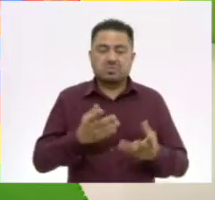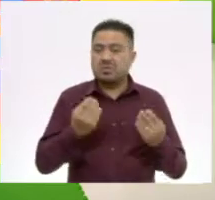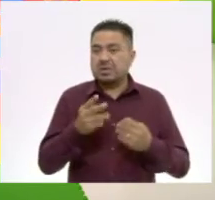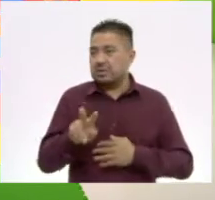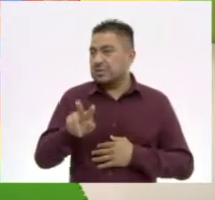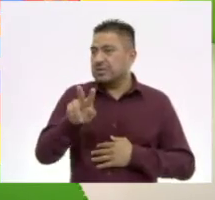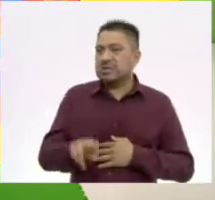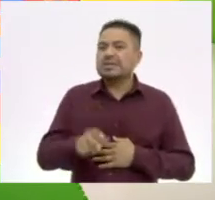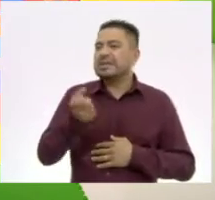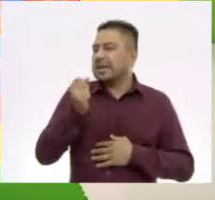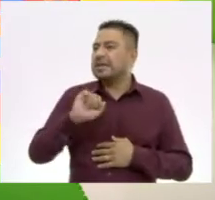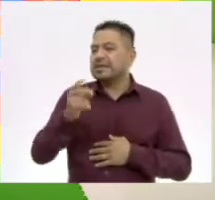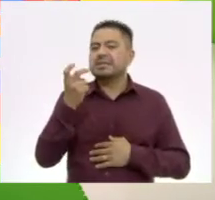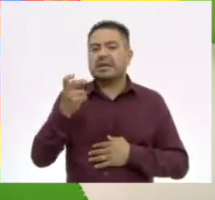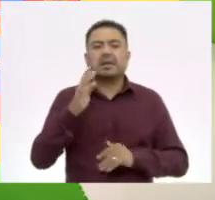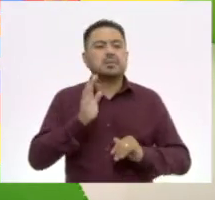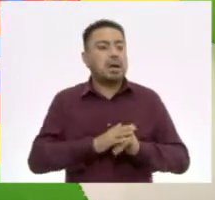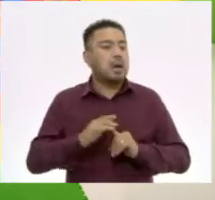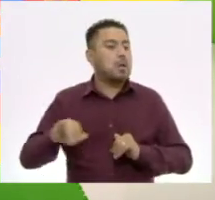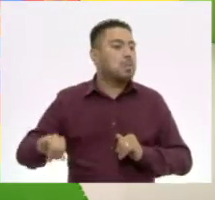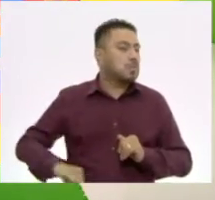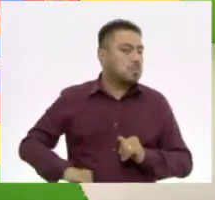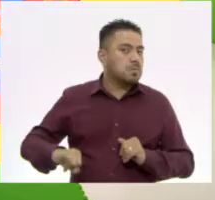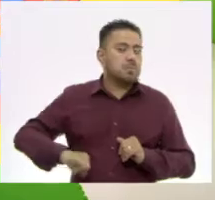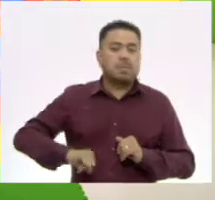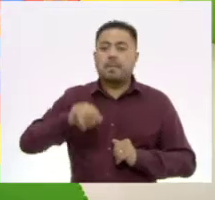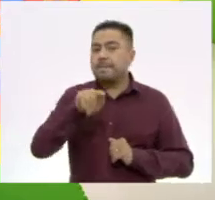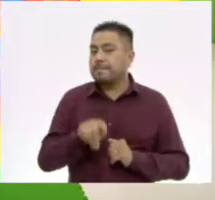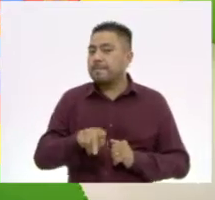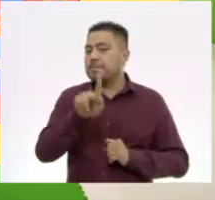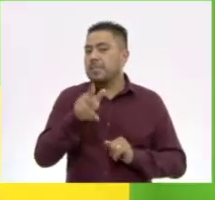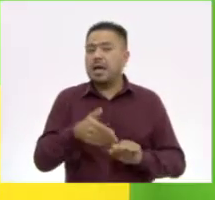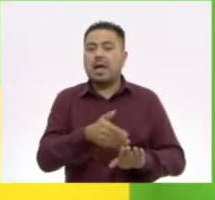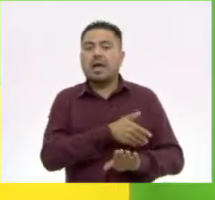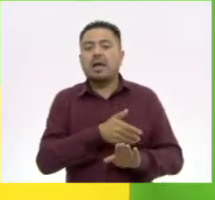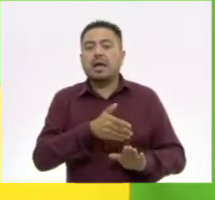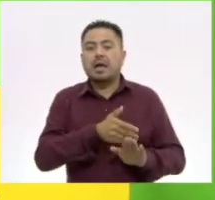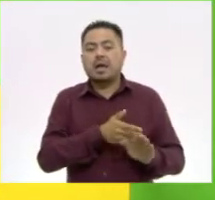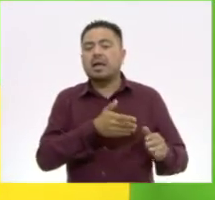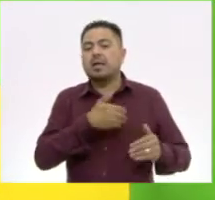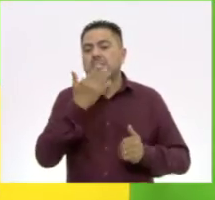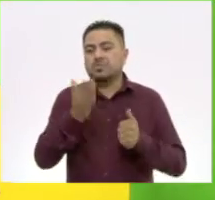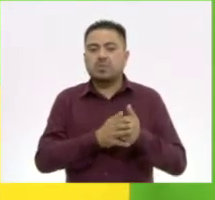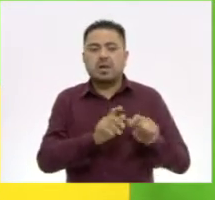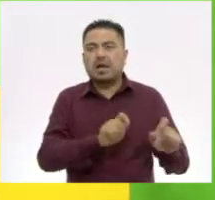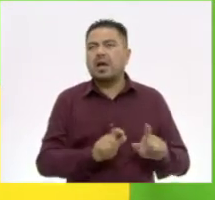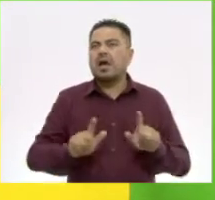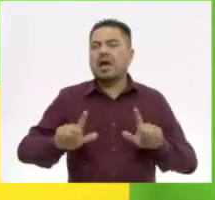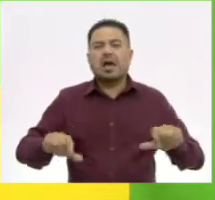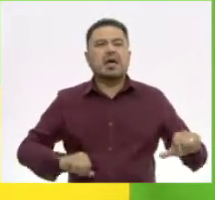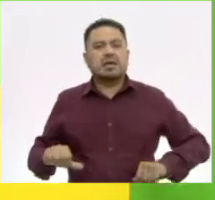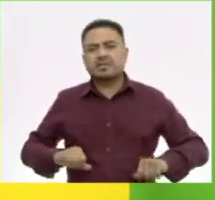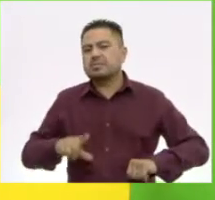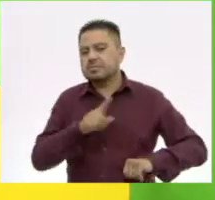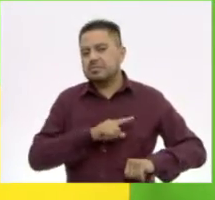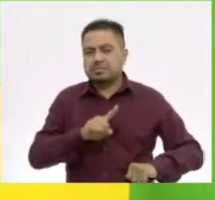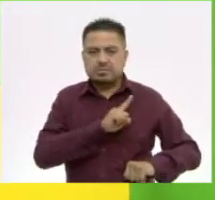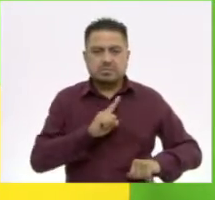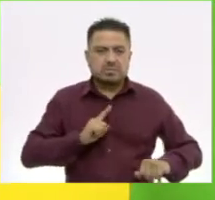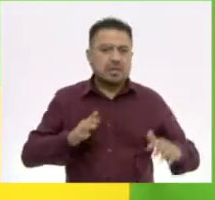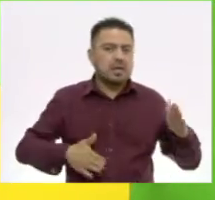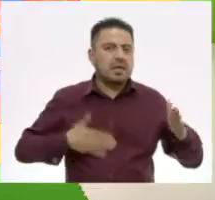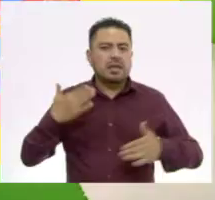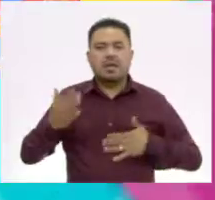así es es muy interesante pero antes de pasar a la siguiente actividad vamos a disfrutar el